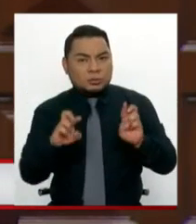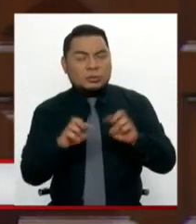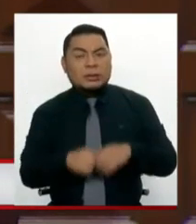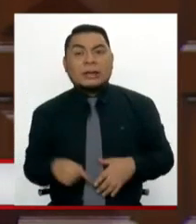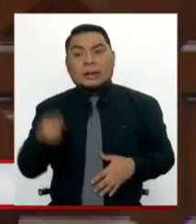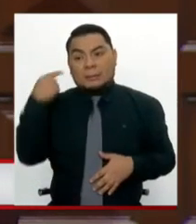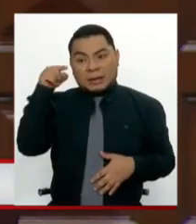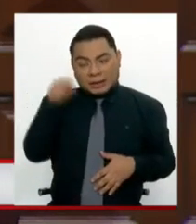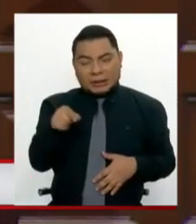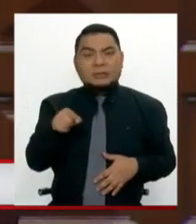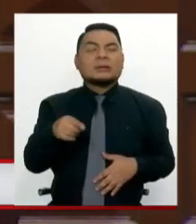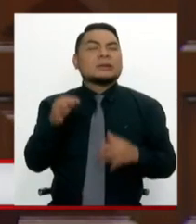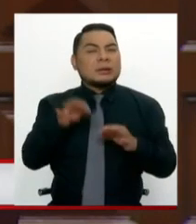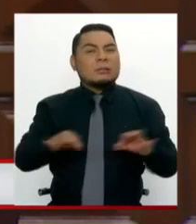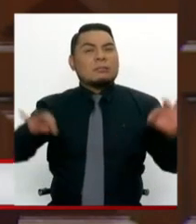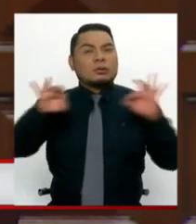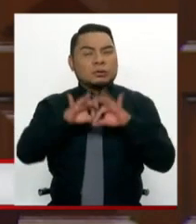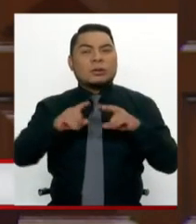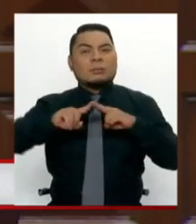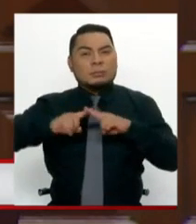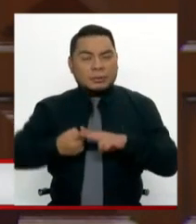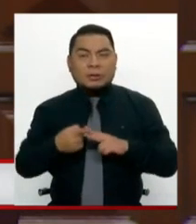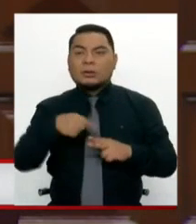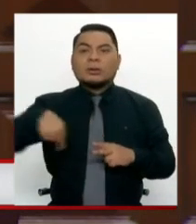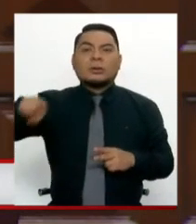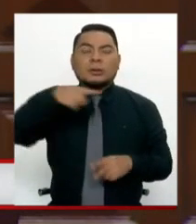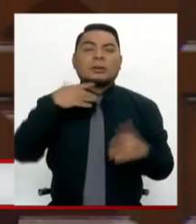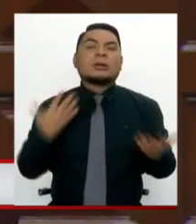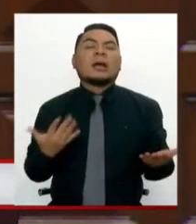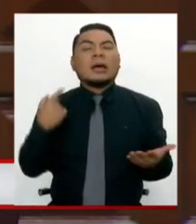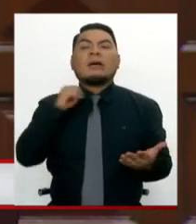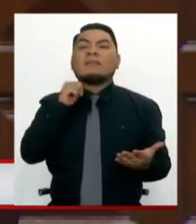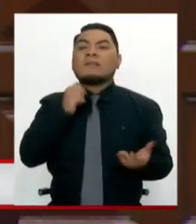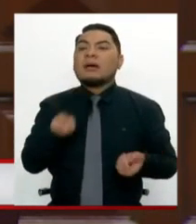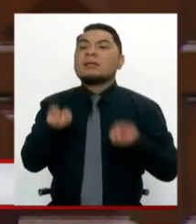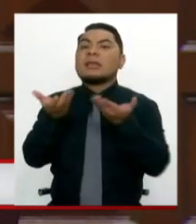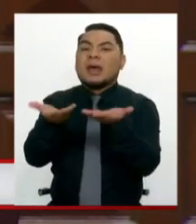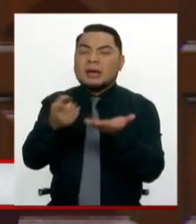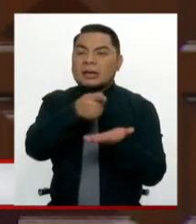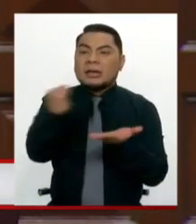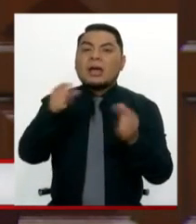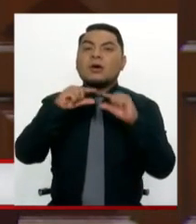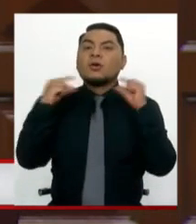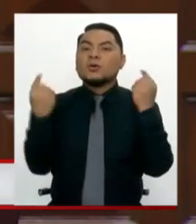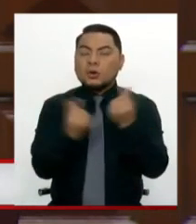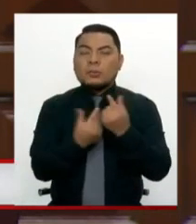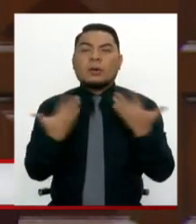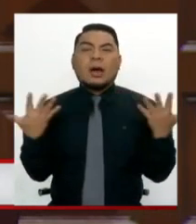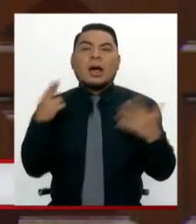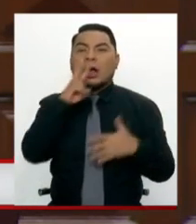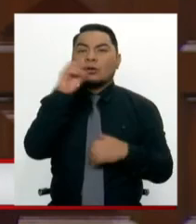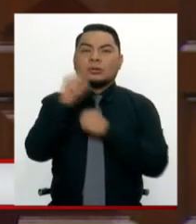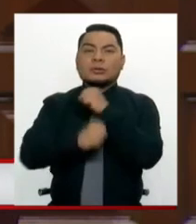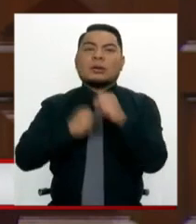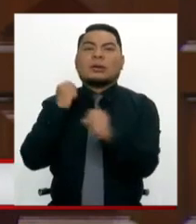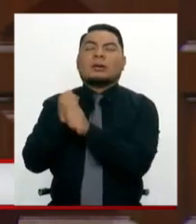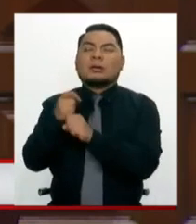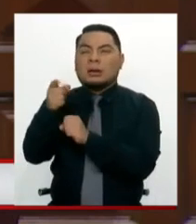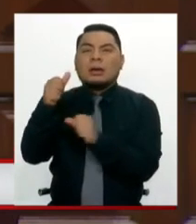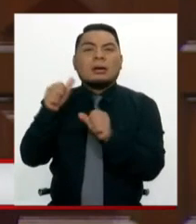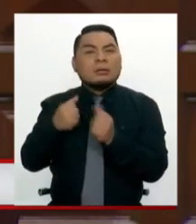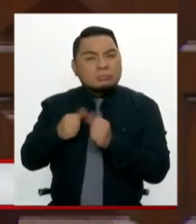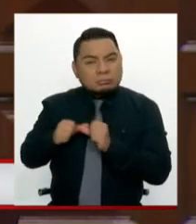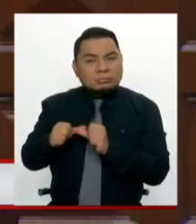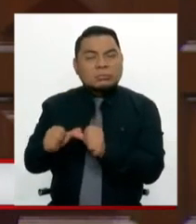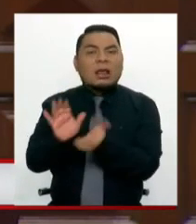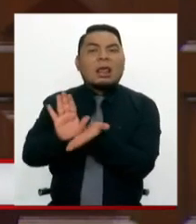resulta importante empezar a saldar nuestras deudas históricas con aquellos grupos que durante 200 años